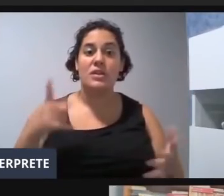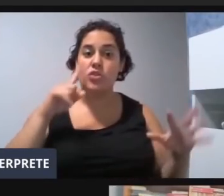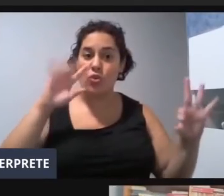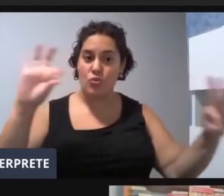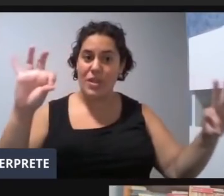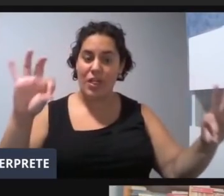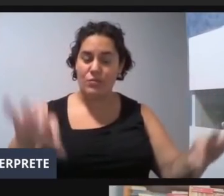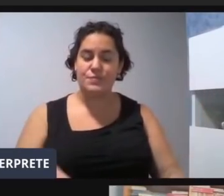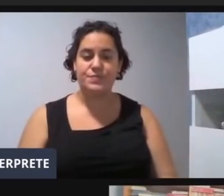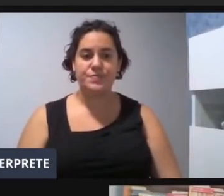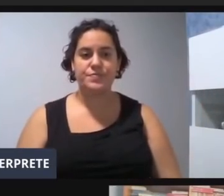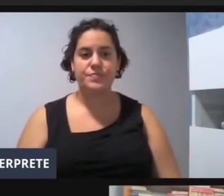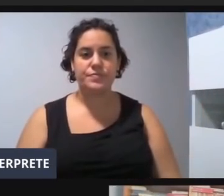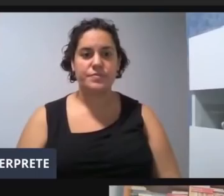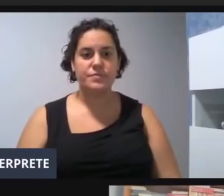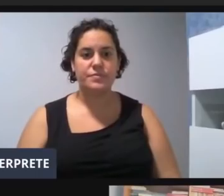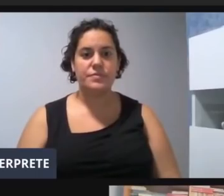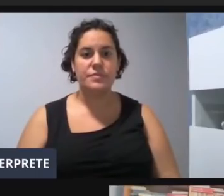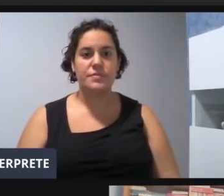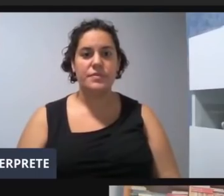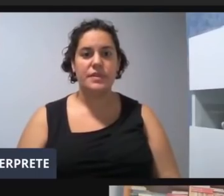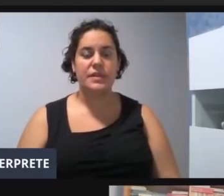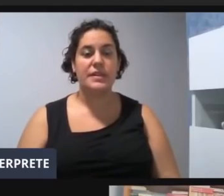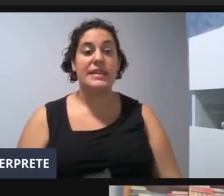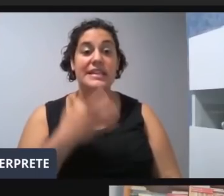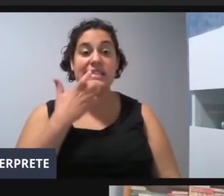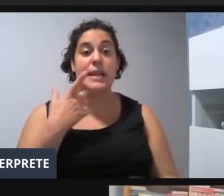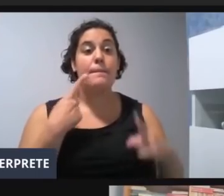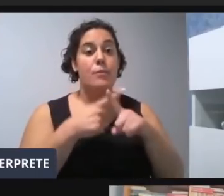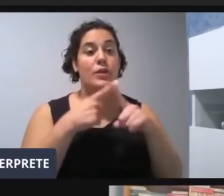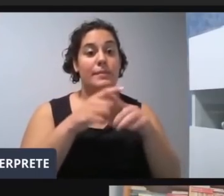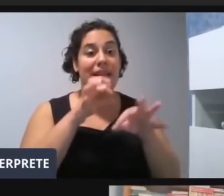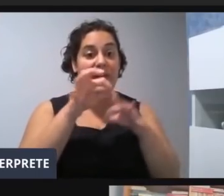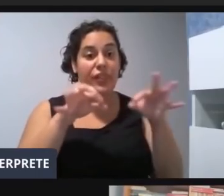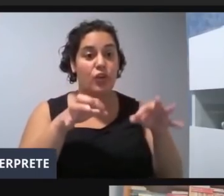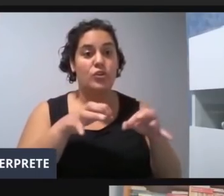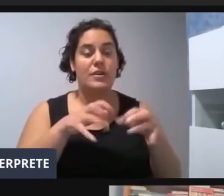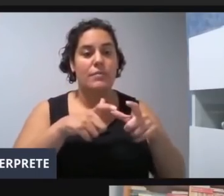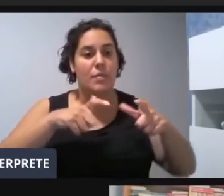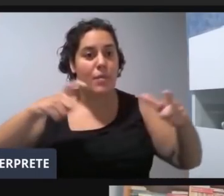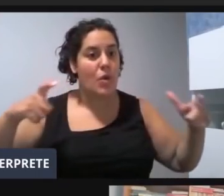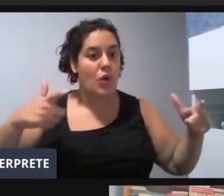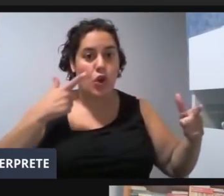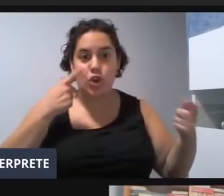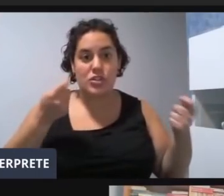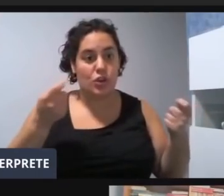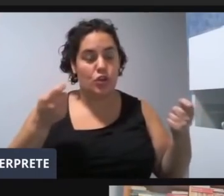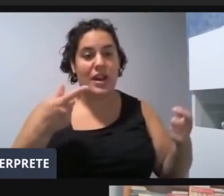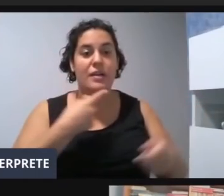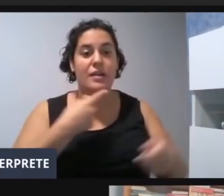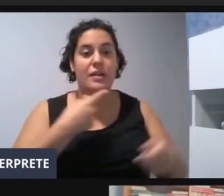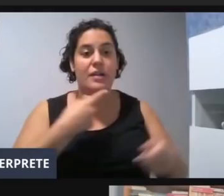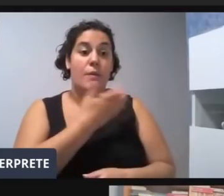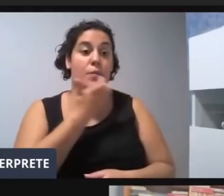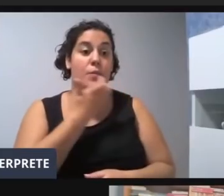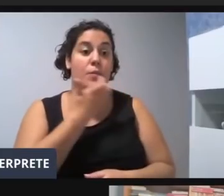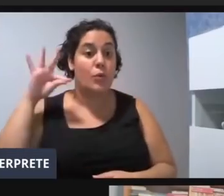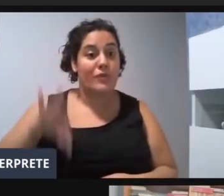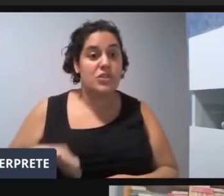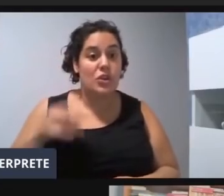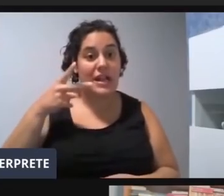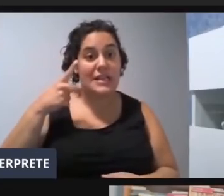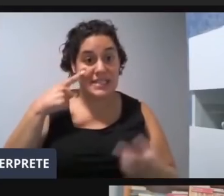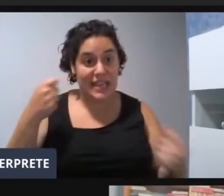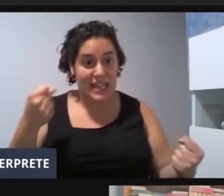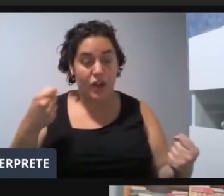porque si no controlan la multiplicación del virus, tendrán un uso más limitado. No se podrá vacunar a sanitarios, por ejemplo, porque la mayor parte